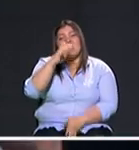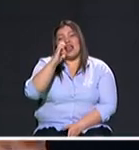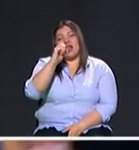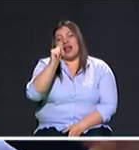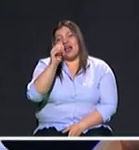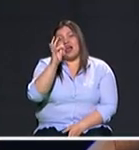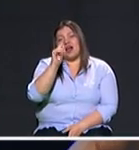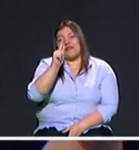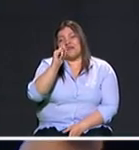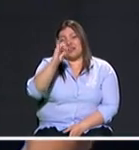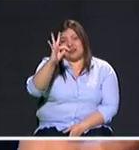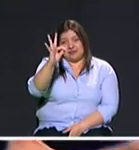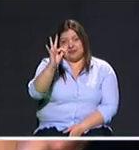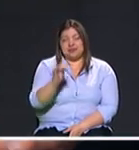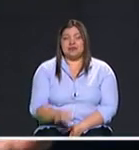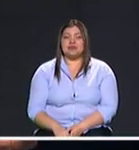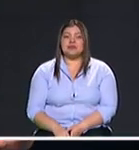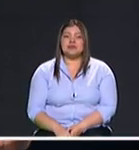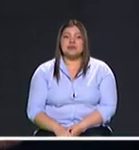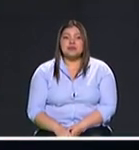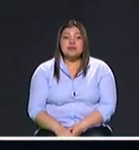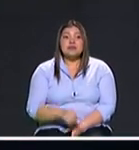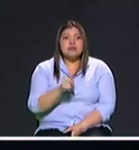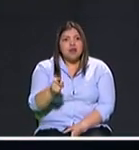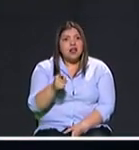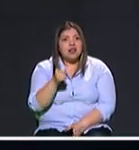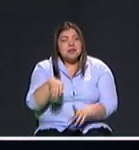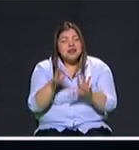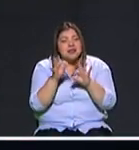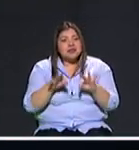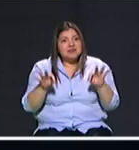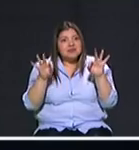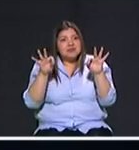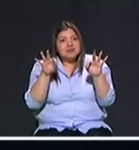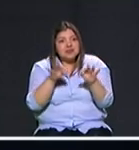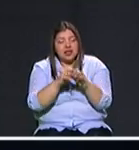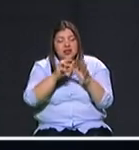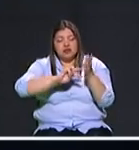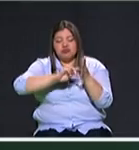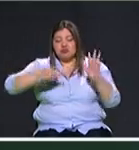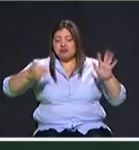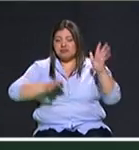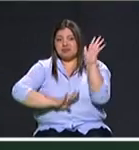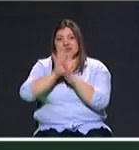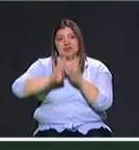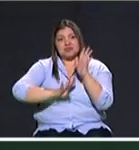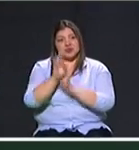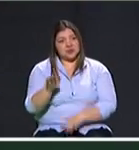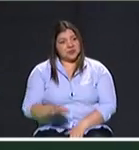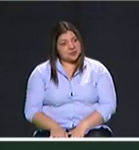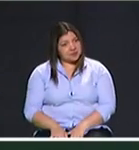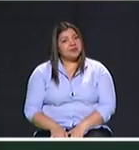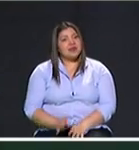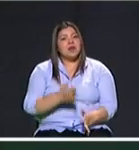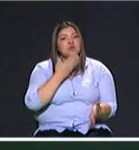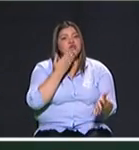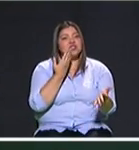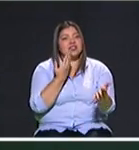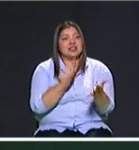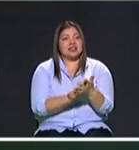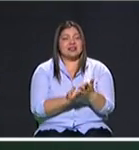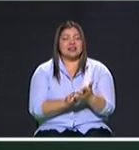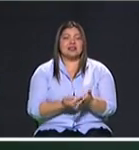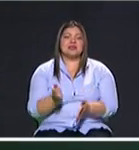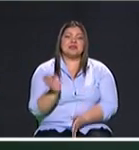universidades potenciar las y generar desarrollo económico para la ciudad a partir de la educación muchas gracias el turno ahora para alfredo